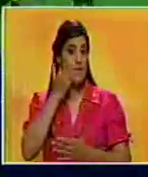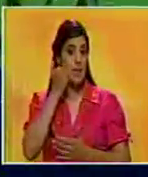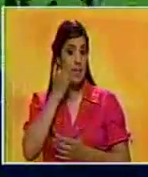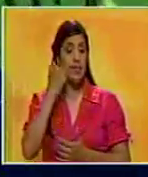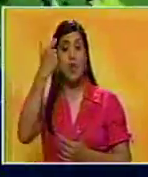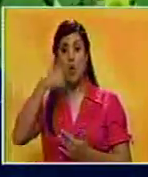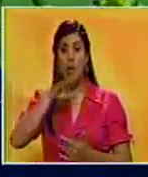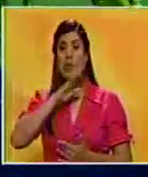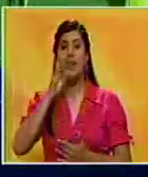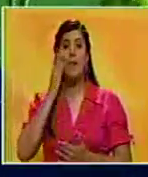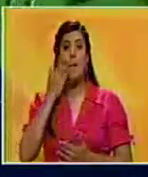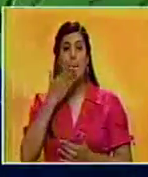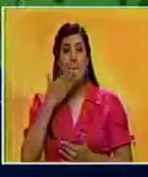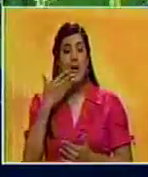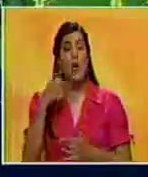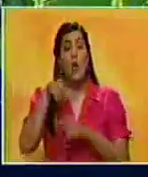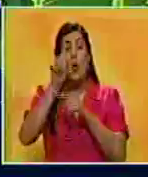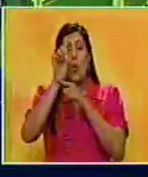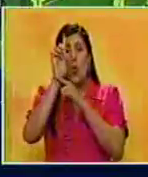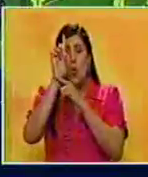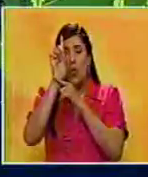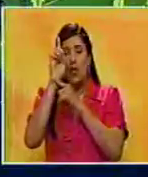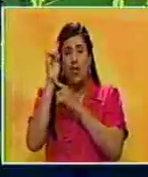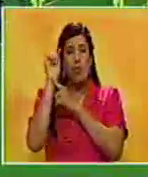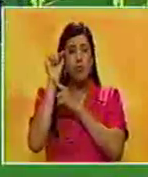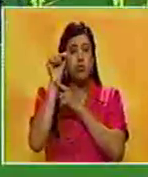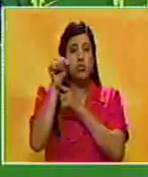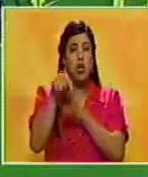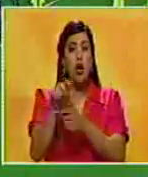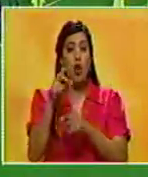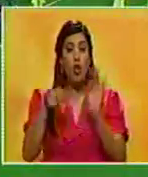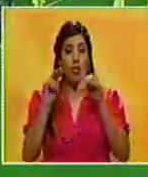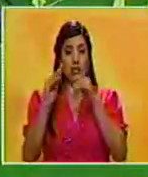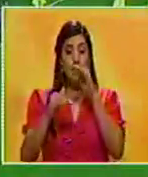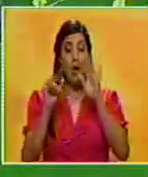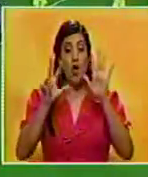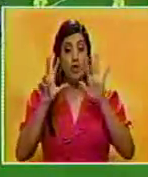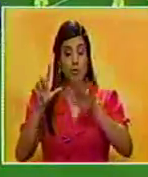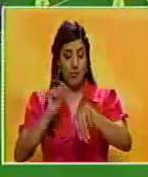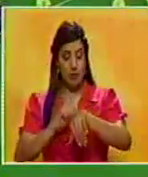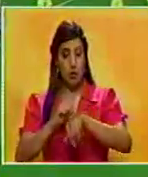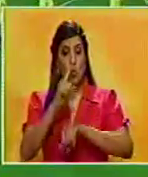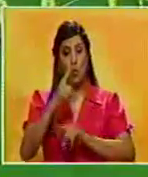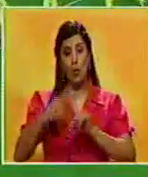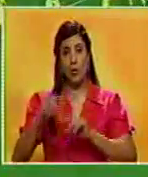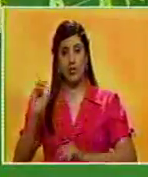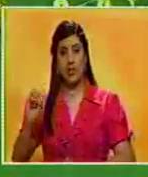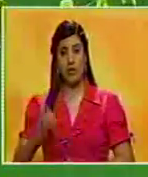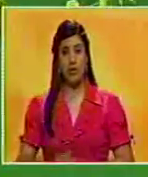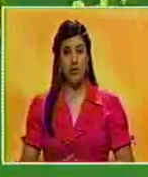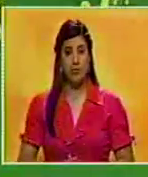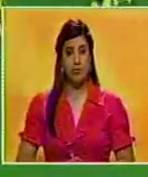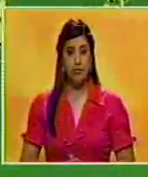Luis Morales anotó el único tanto levantino de los 12 pasos al 88, 1-0 el marcador.